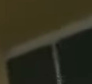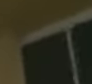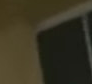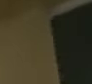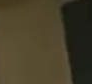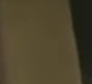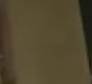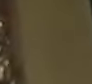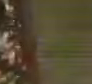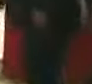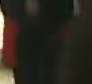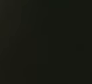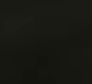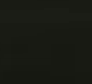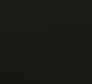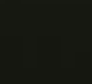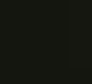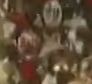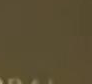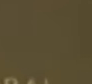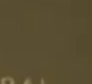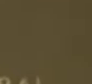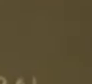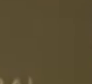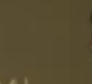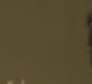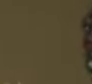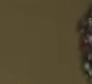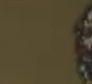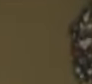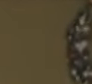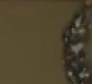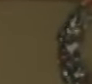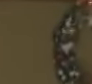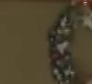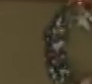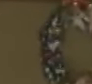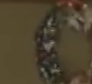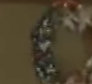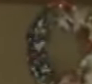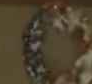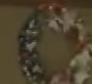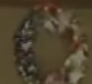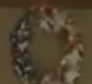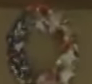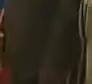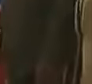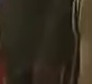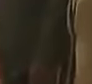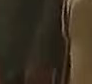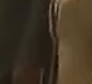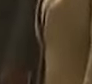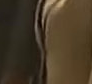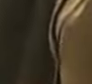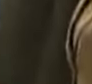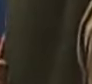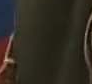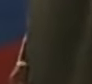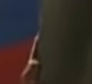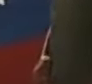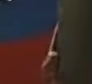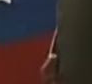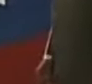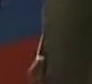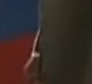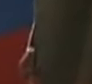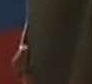el presidente constitucional de la República Bolivariana de Venezuela, Nicolás Maduro, para participar en el acto de notificación al